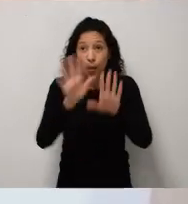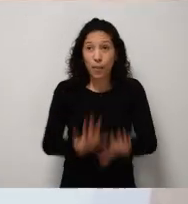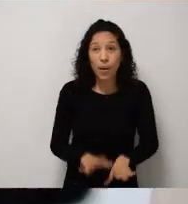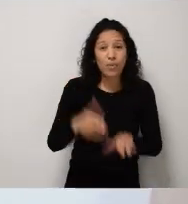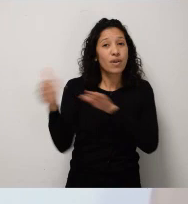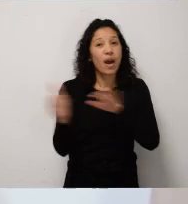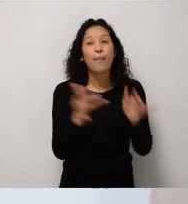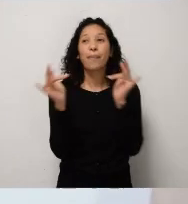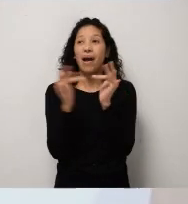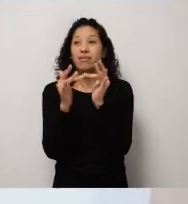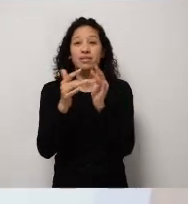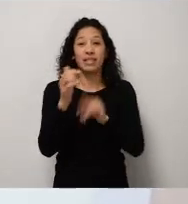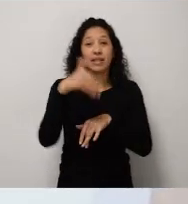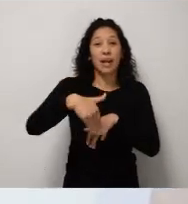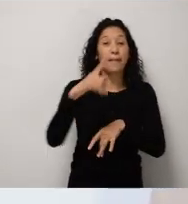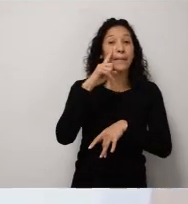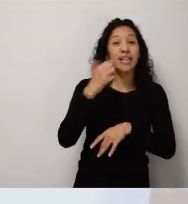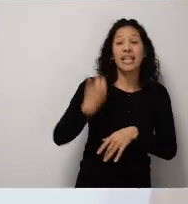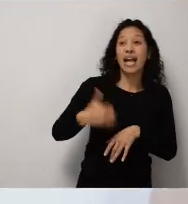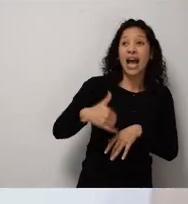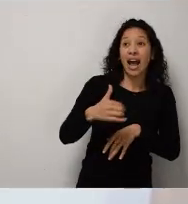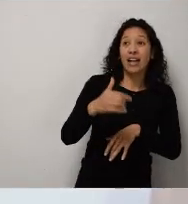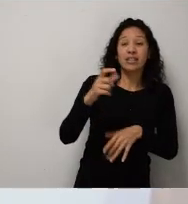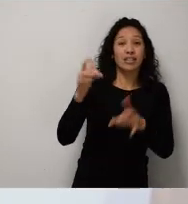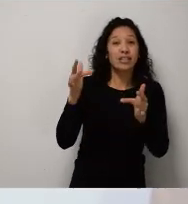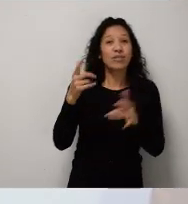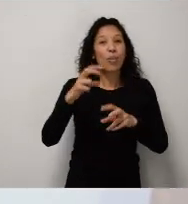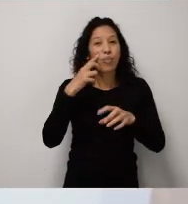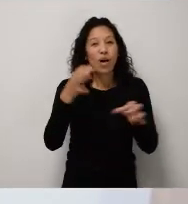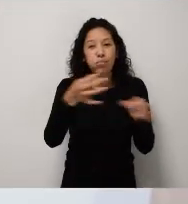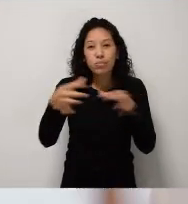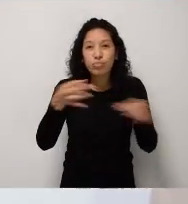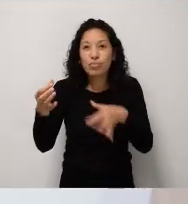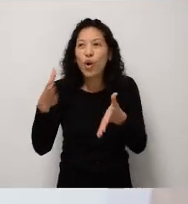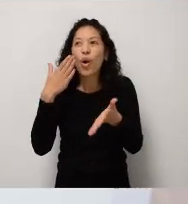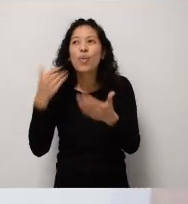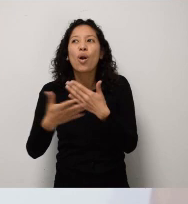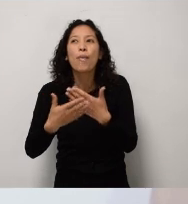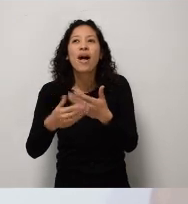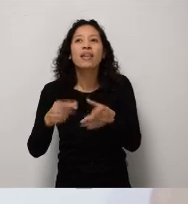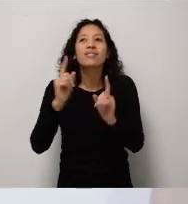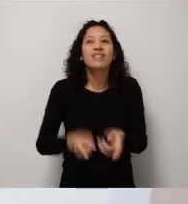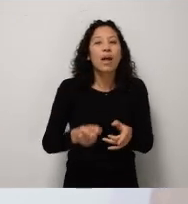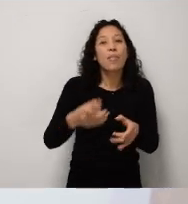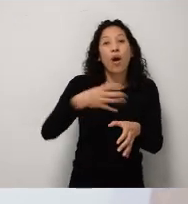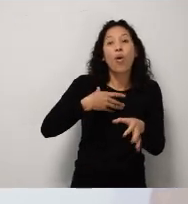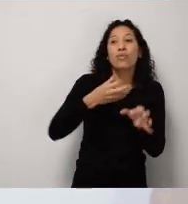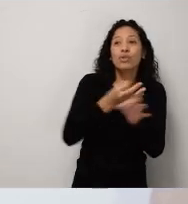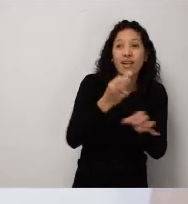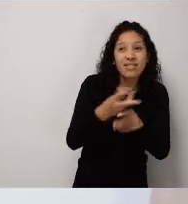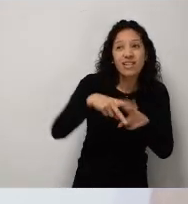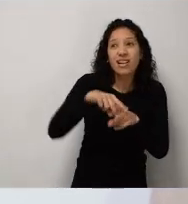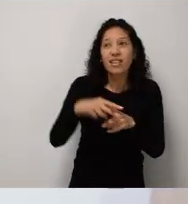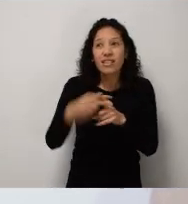validando identificaciones con la aplicación Mi Argentina y también dando cursos y talleres acerca